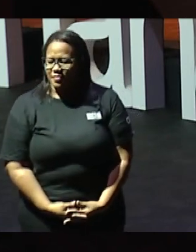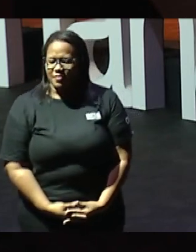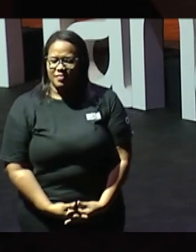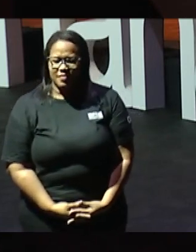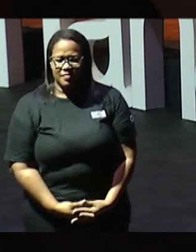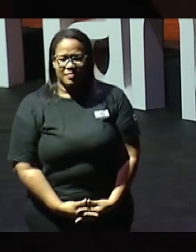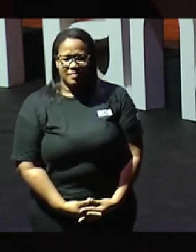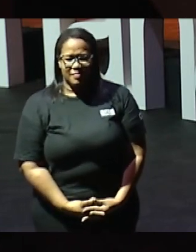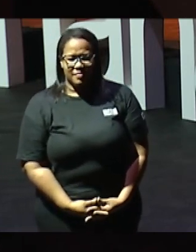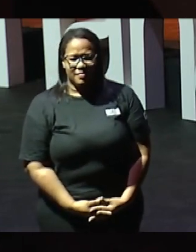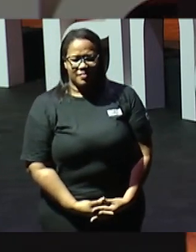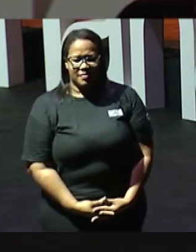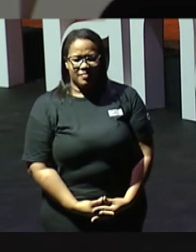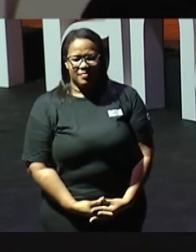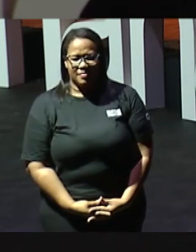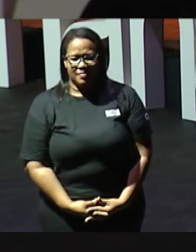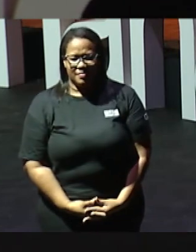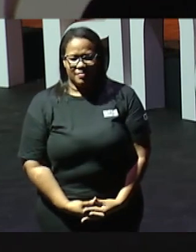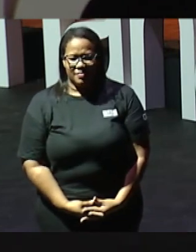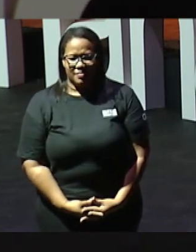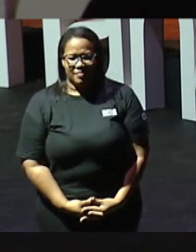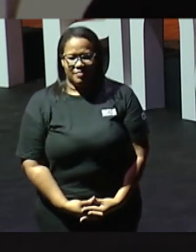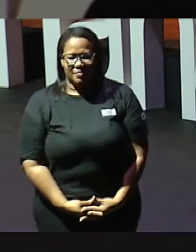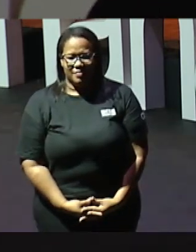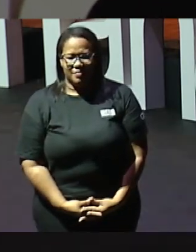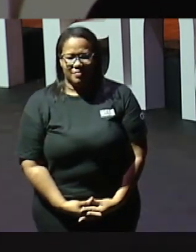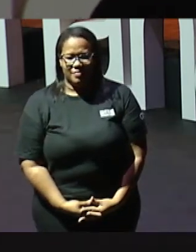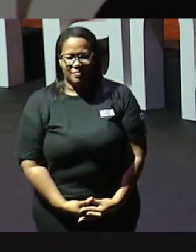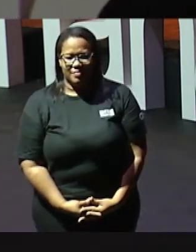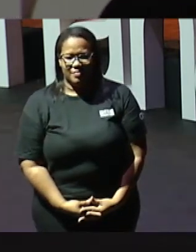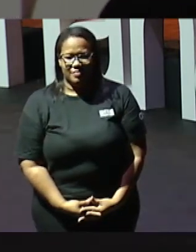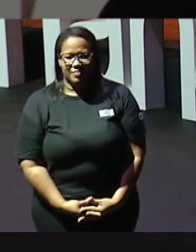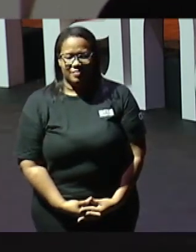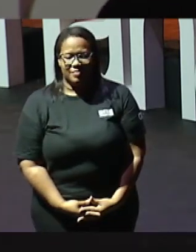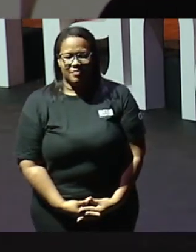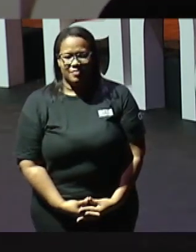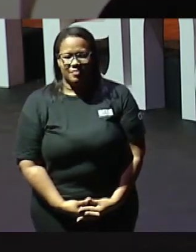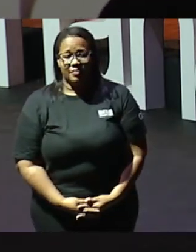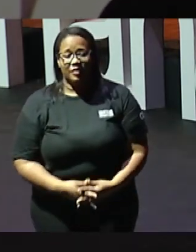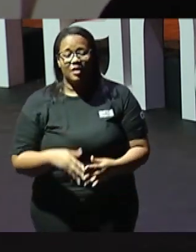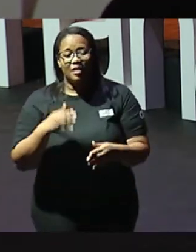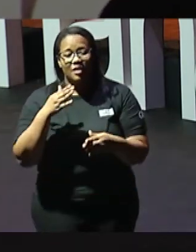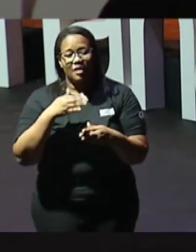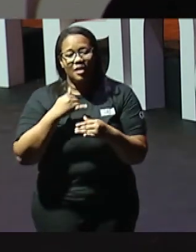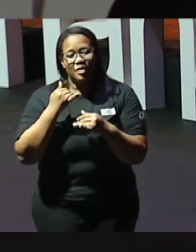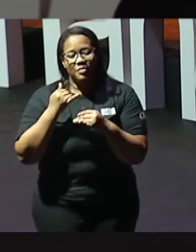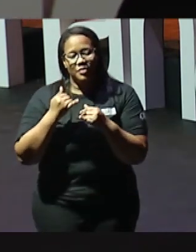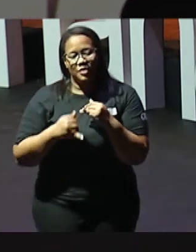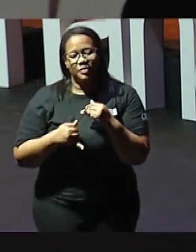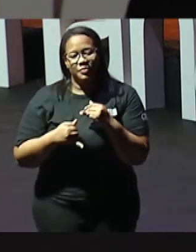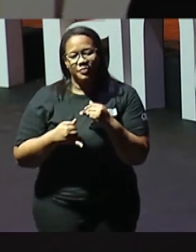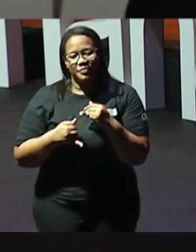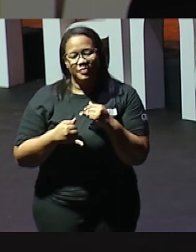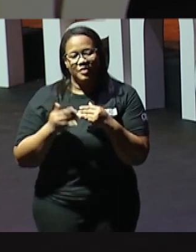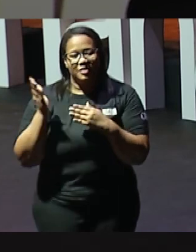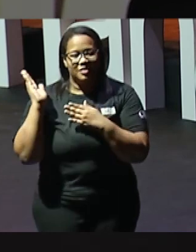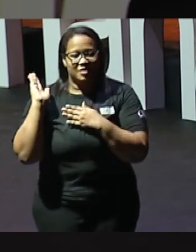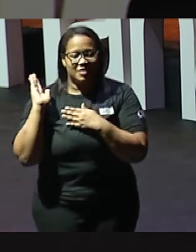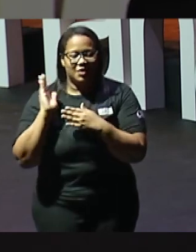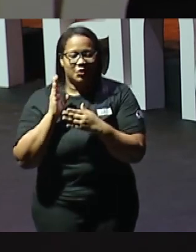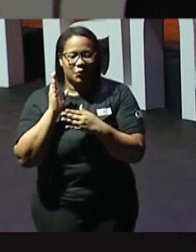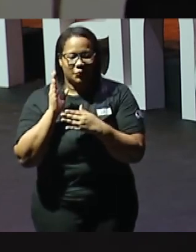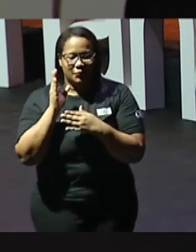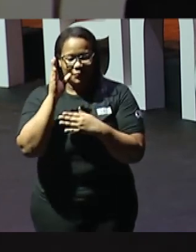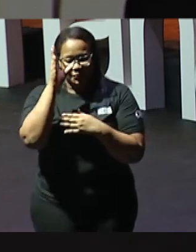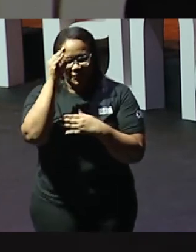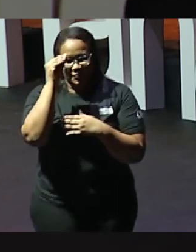se lo teníamos callado al final este señor me dijo ya yo no